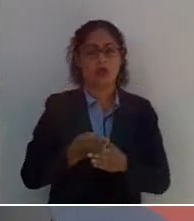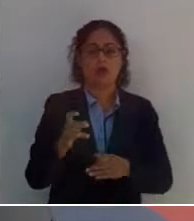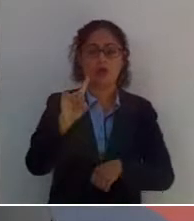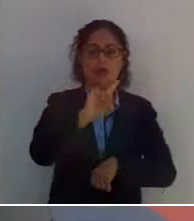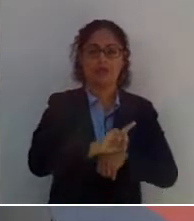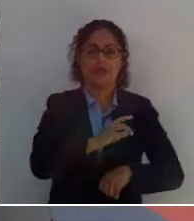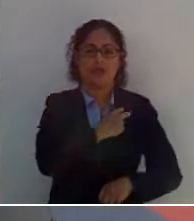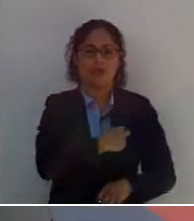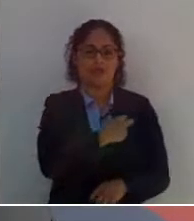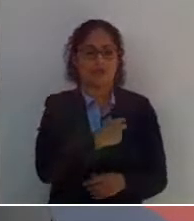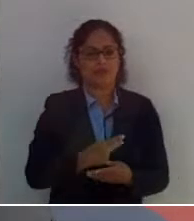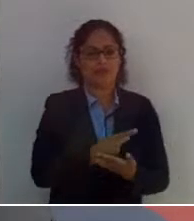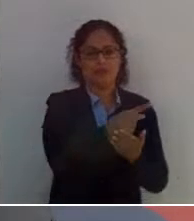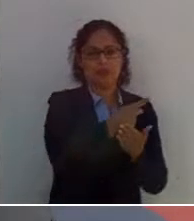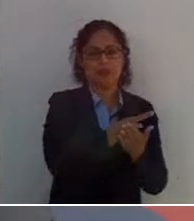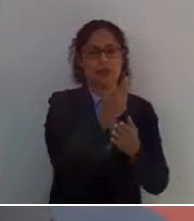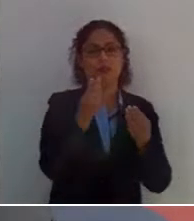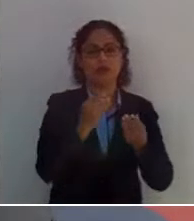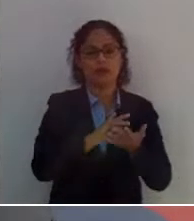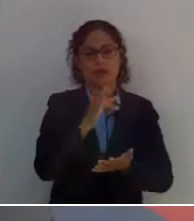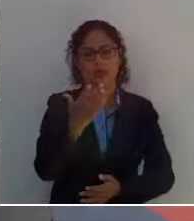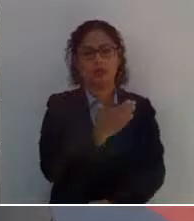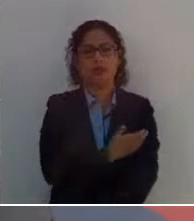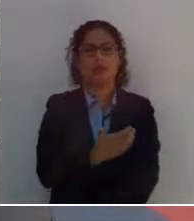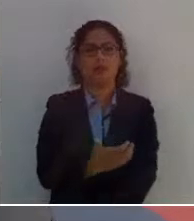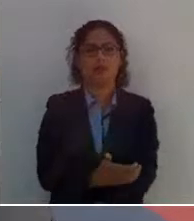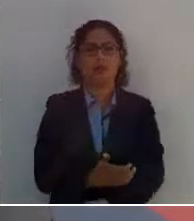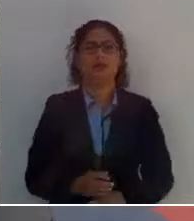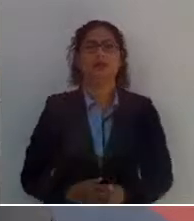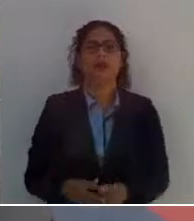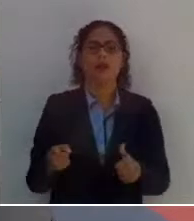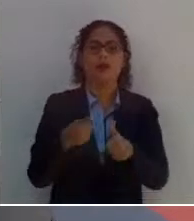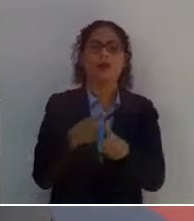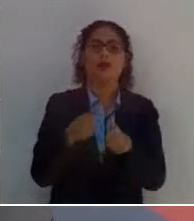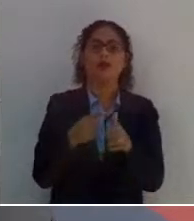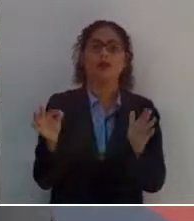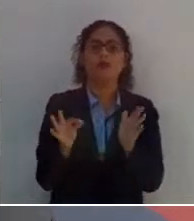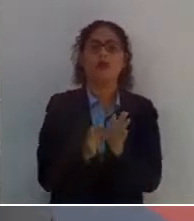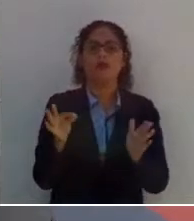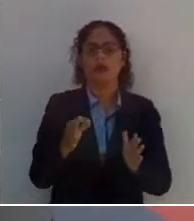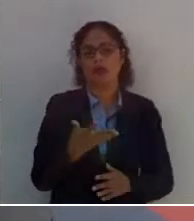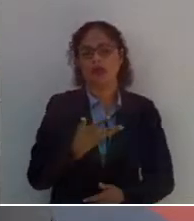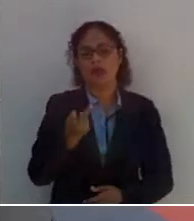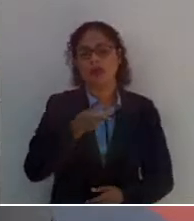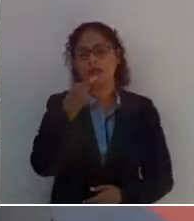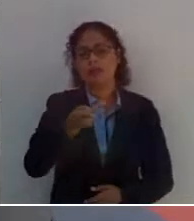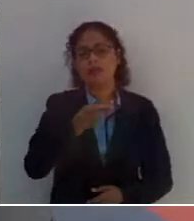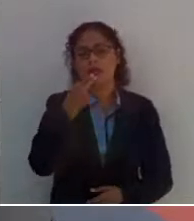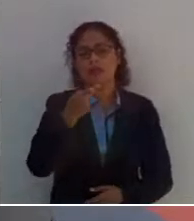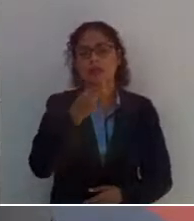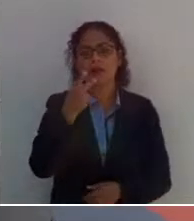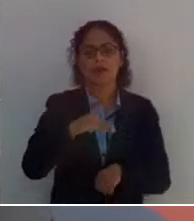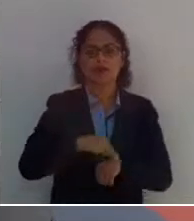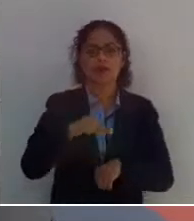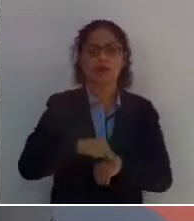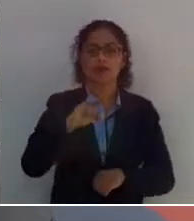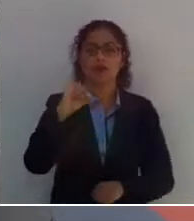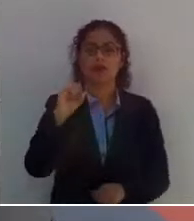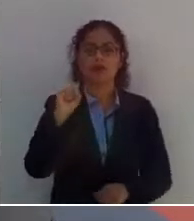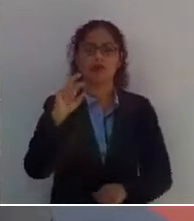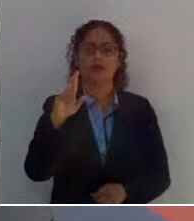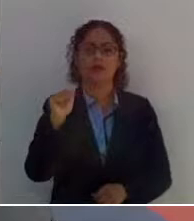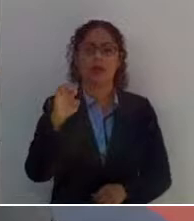condecorados. Muchísimas gracias por acompañarnos. Como primer punto, cedemos el uso de la palabra al doctor Israel Patrón